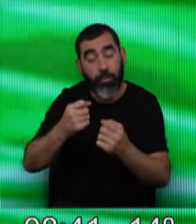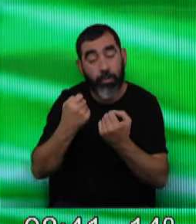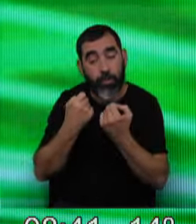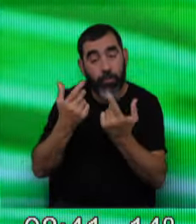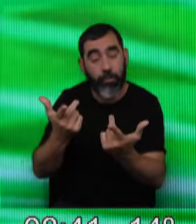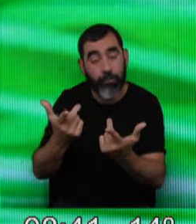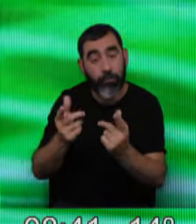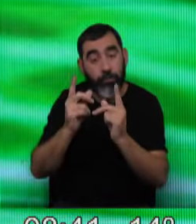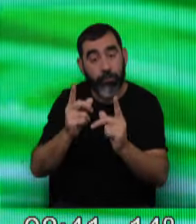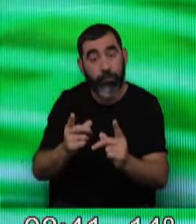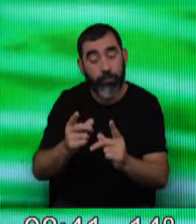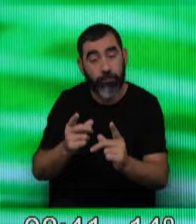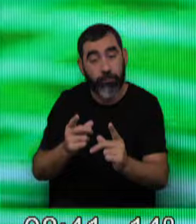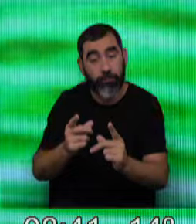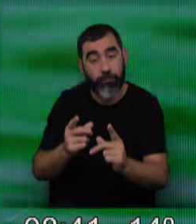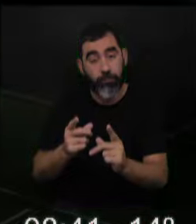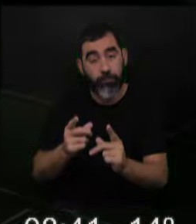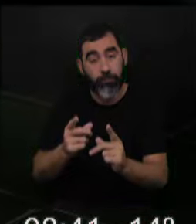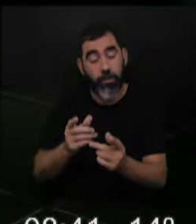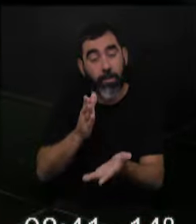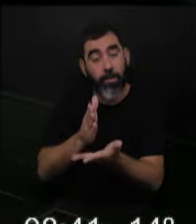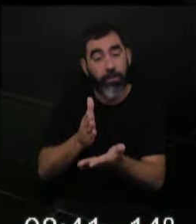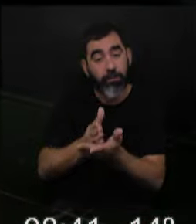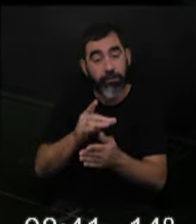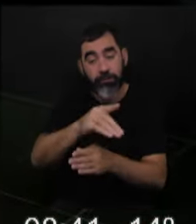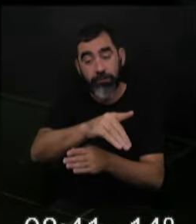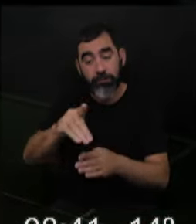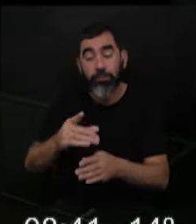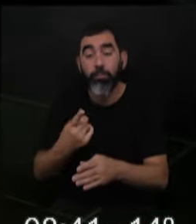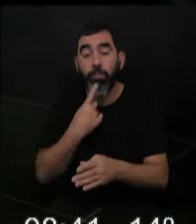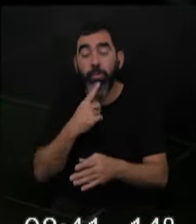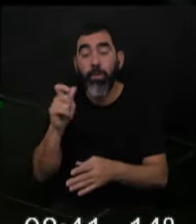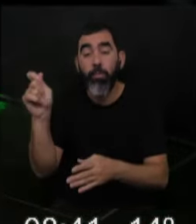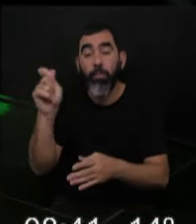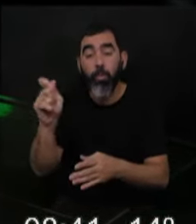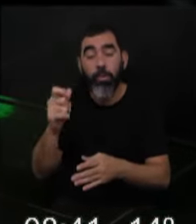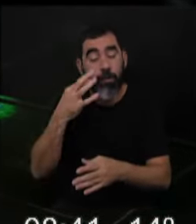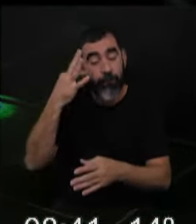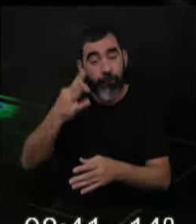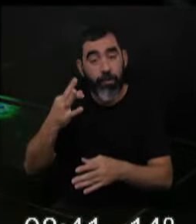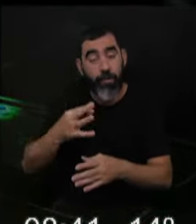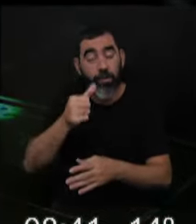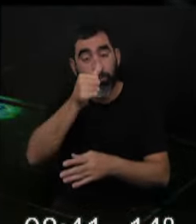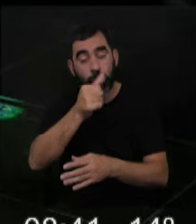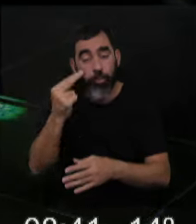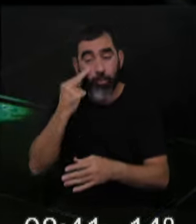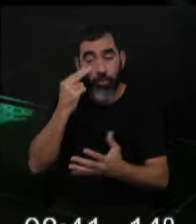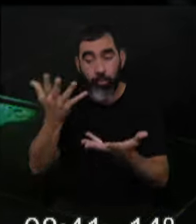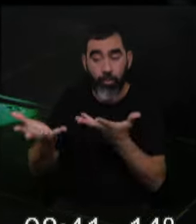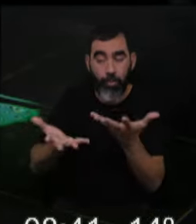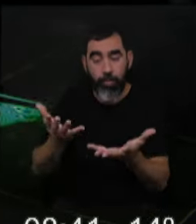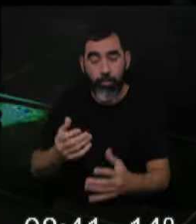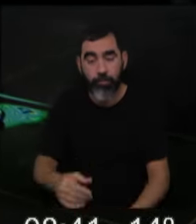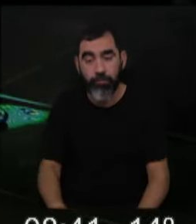amplio, en poder asesorar el diseño de las políticas públicas que puedan de alguna forma saldar estos vacíos que aparecen, ¿no?